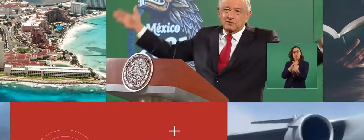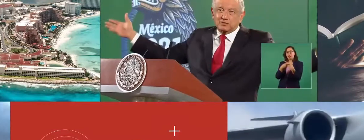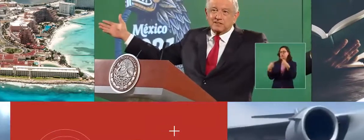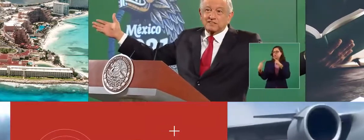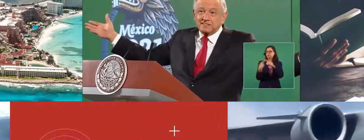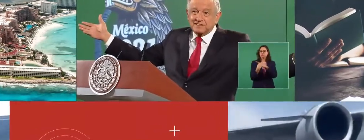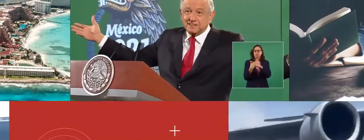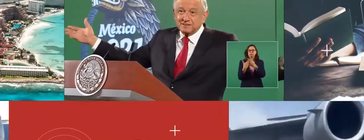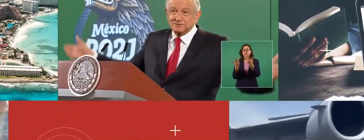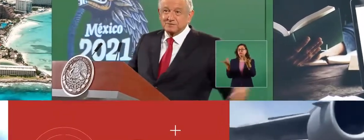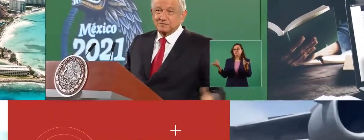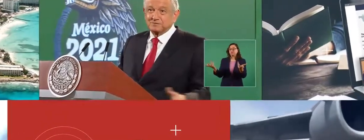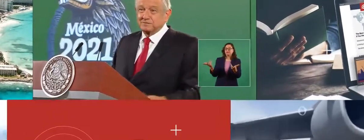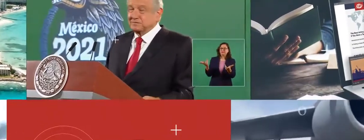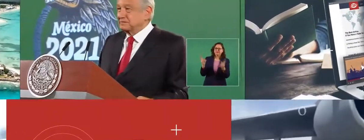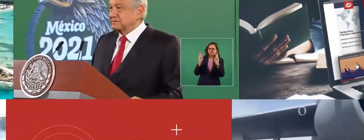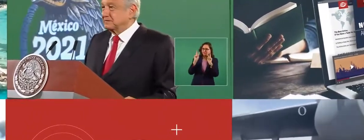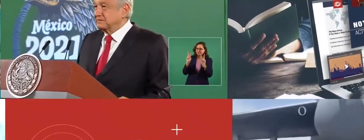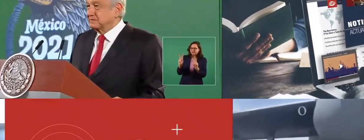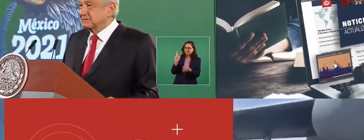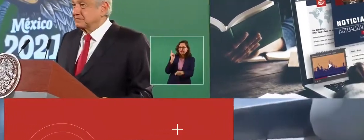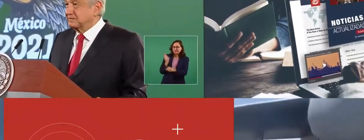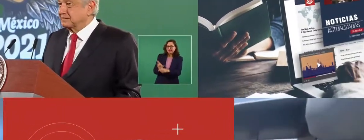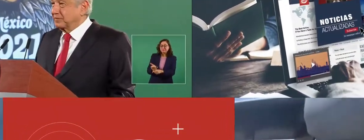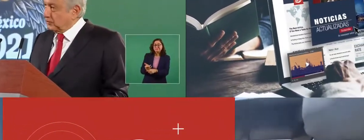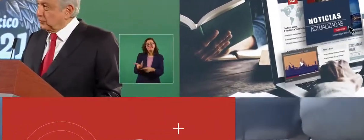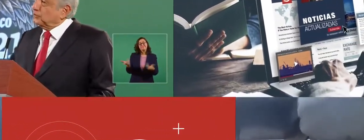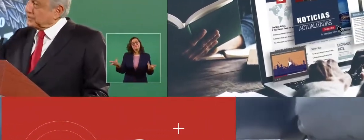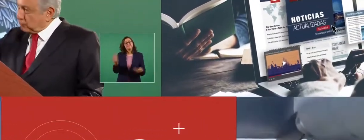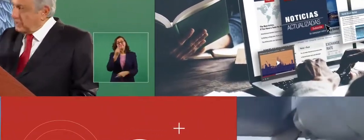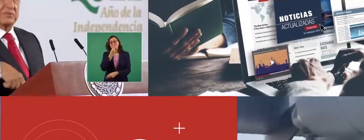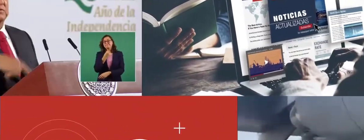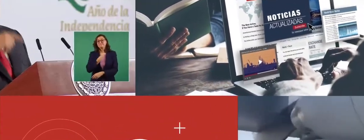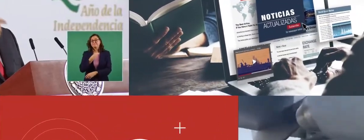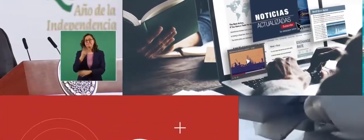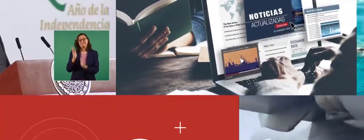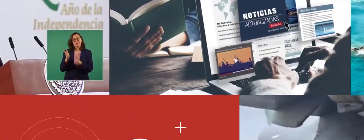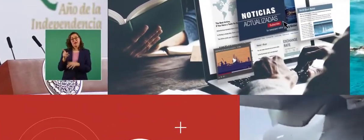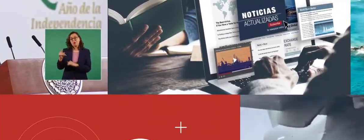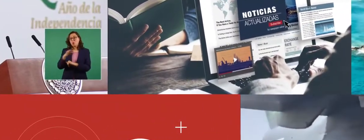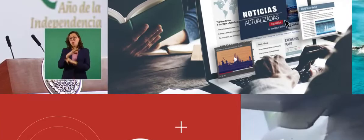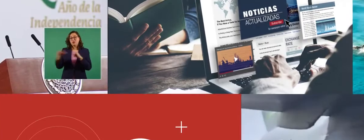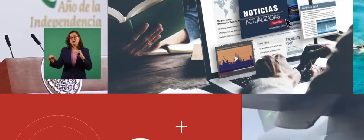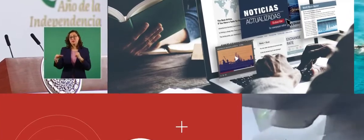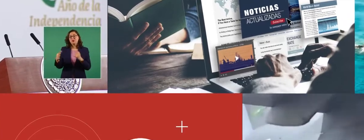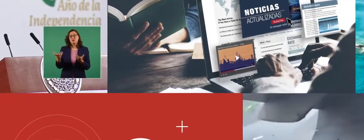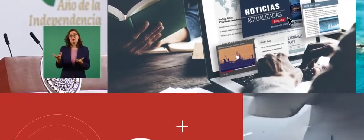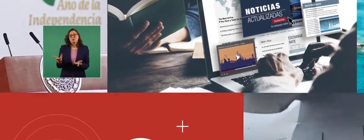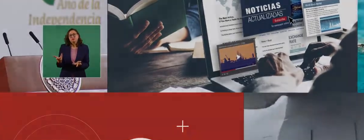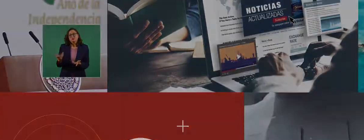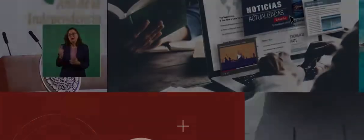Los invitamos a seguir informados en nuestras redes sociales y a través de digitalnewsqr.com.